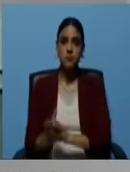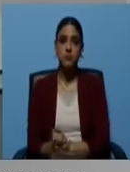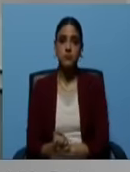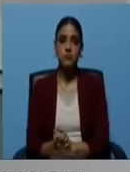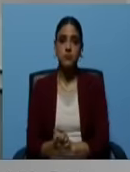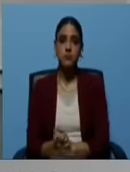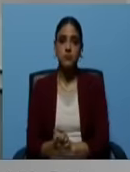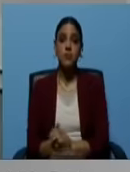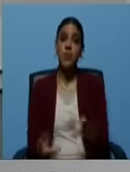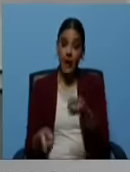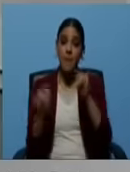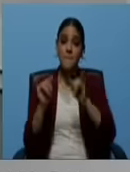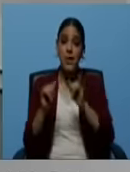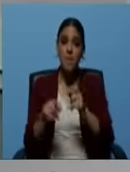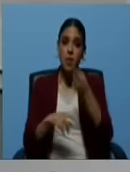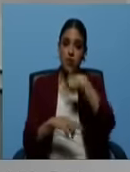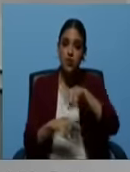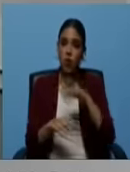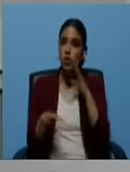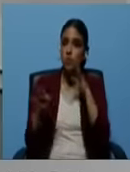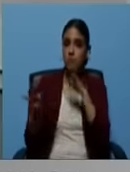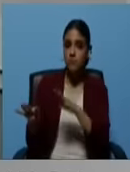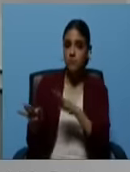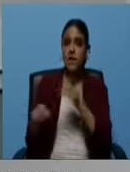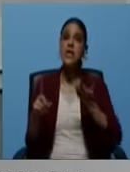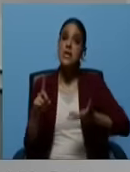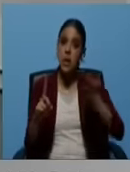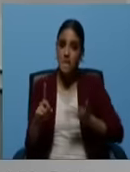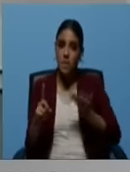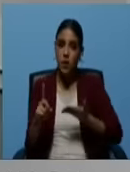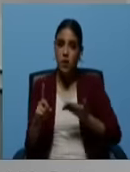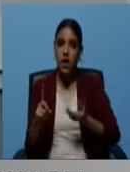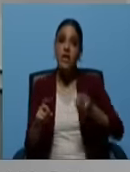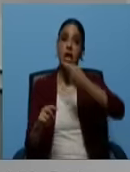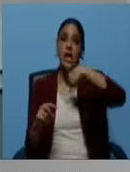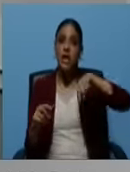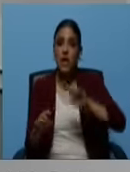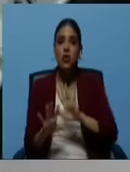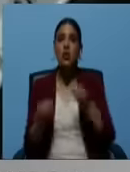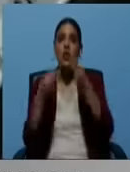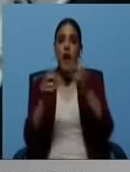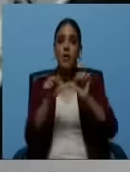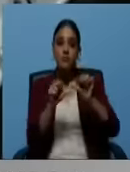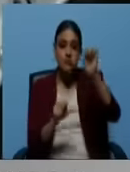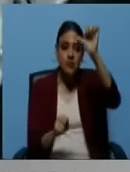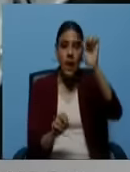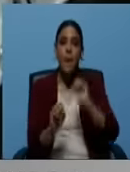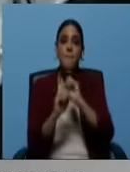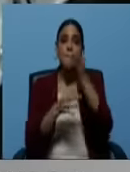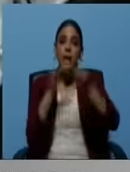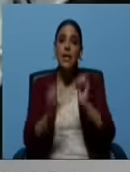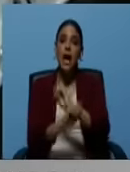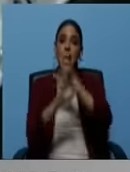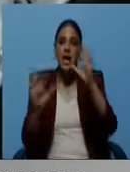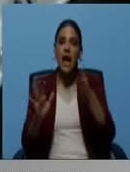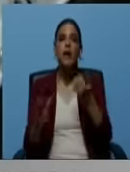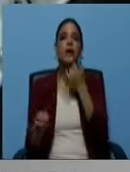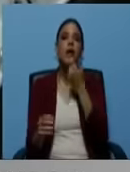Y en ese aspecto tan importante, que ya dimos detalles sumamente exactos de lo que